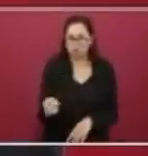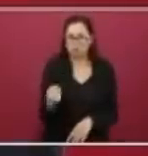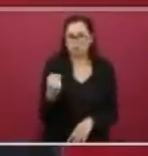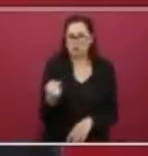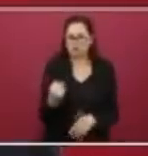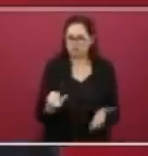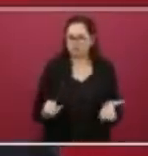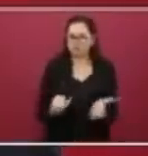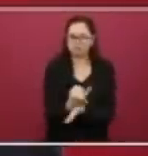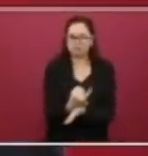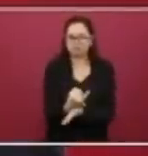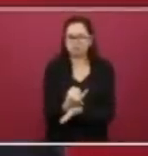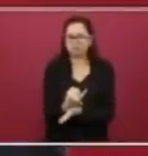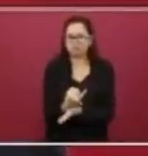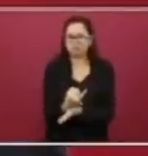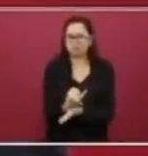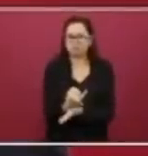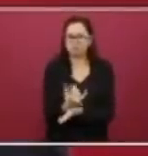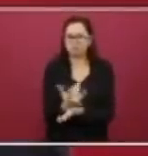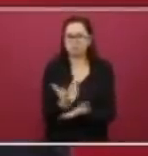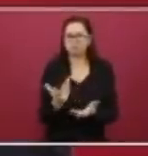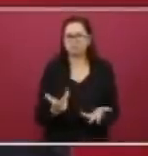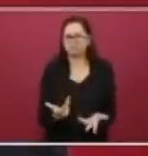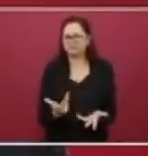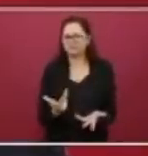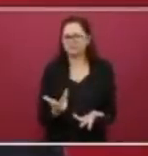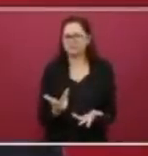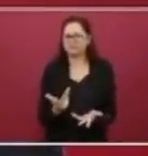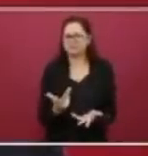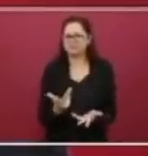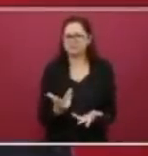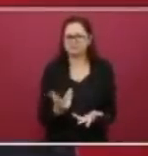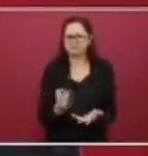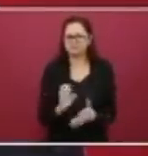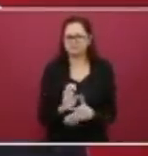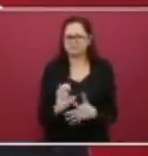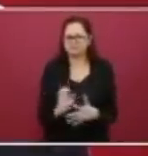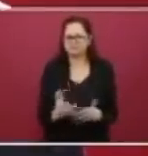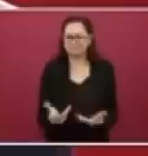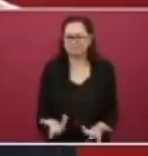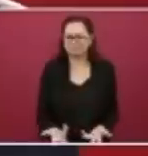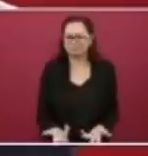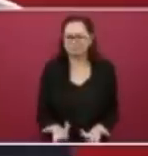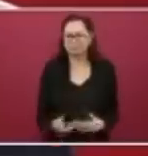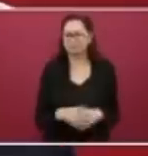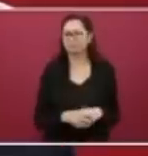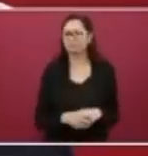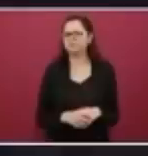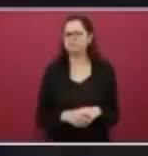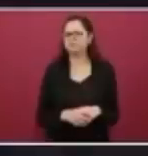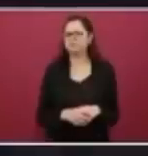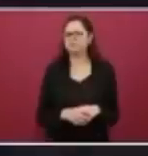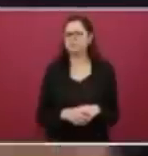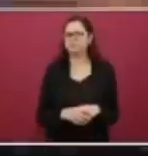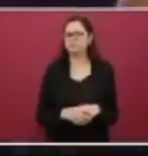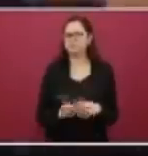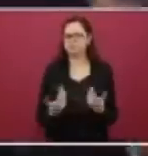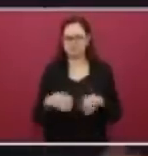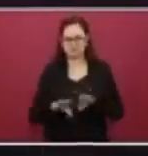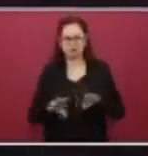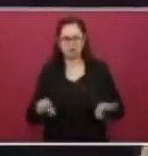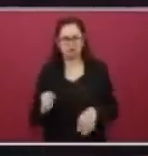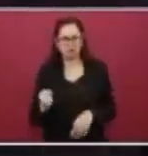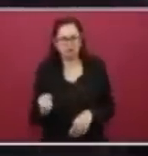decisión del pueblo entonces este no se puede ser democrático